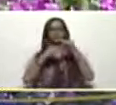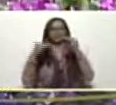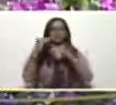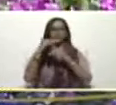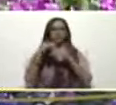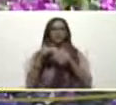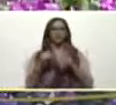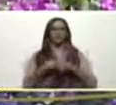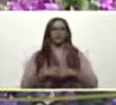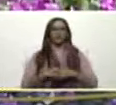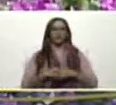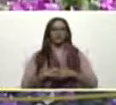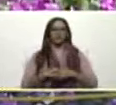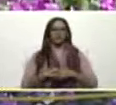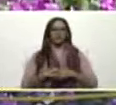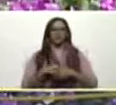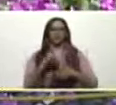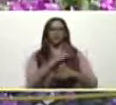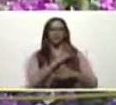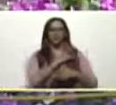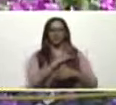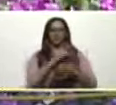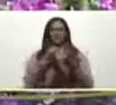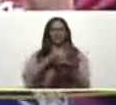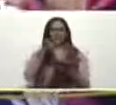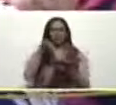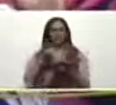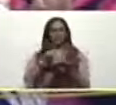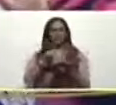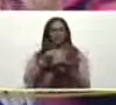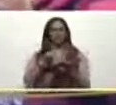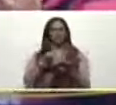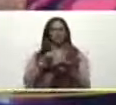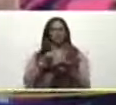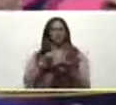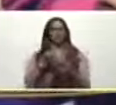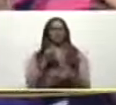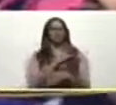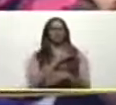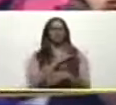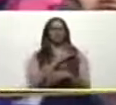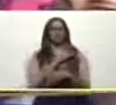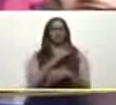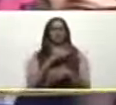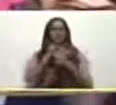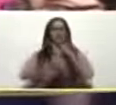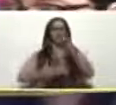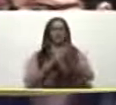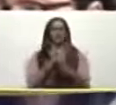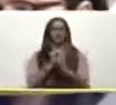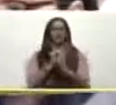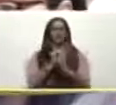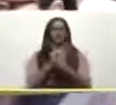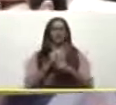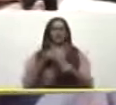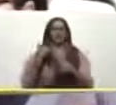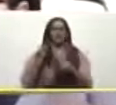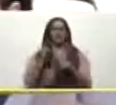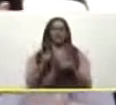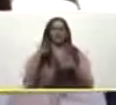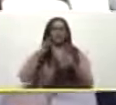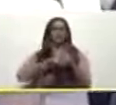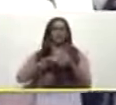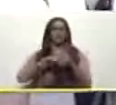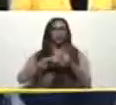a nivel de universidades nacionales y de universidades internacionales. Hay que